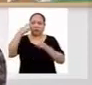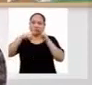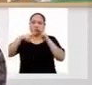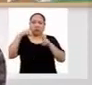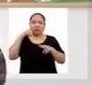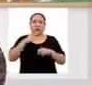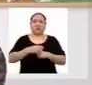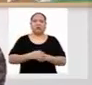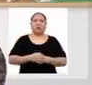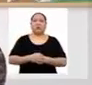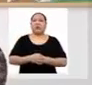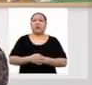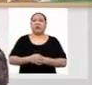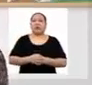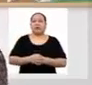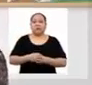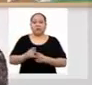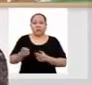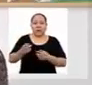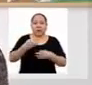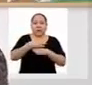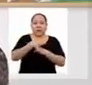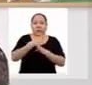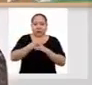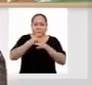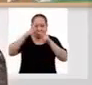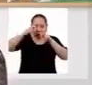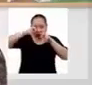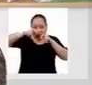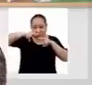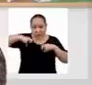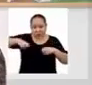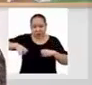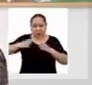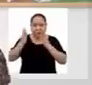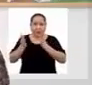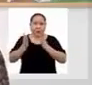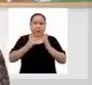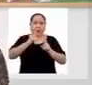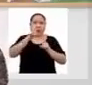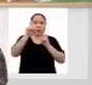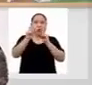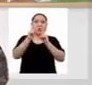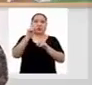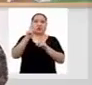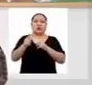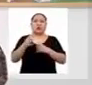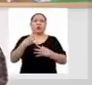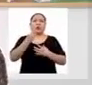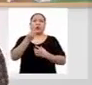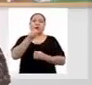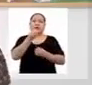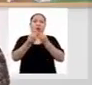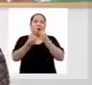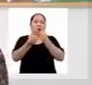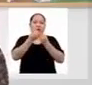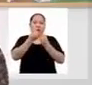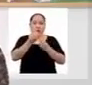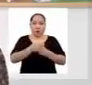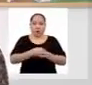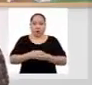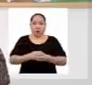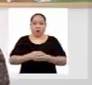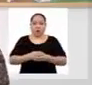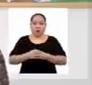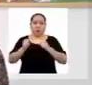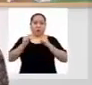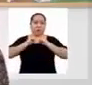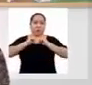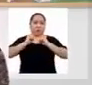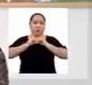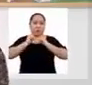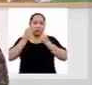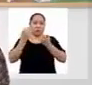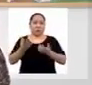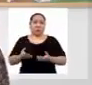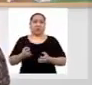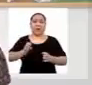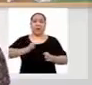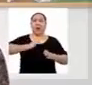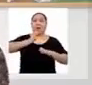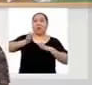las variables del estudio y elaboramos un cuestionario sobre nuestra alimentación, actividad física y